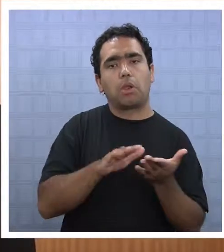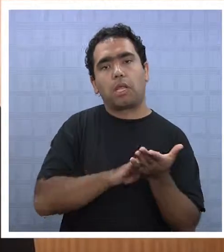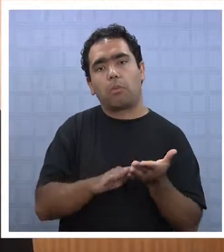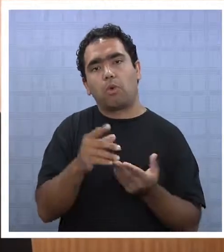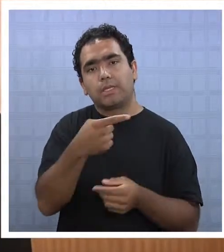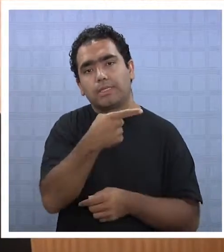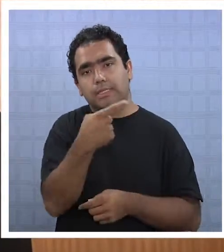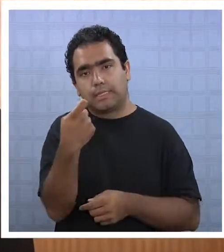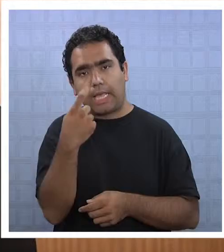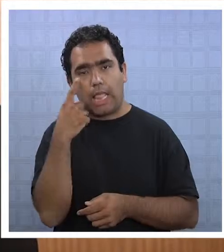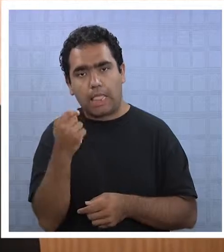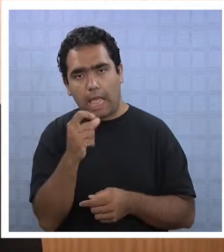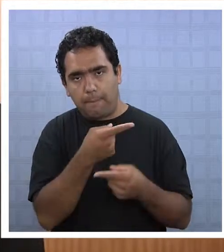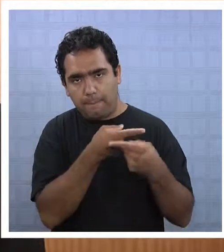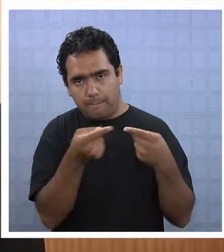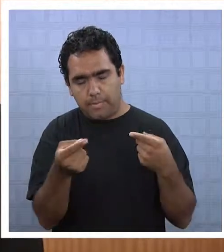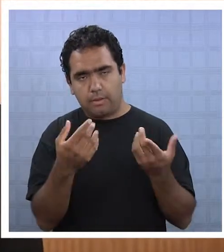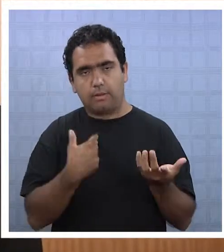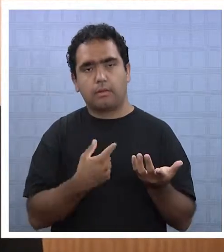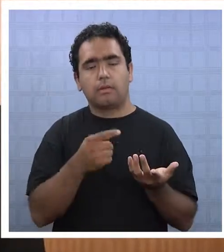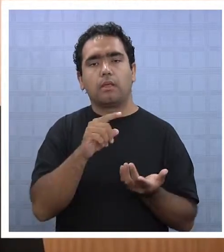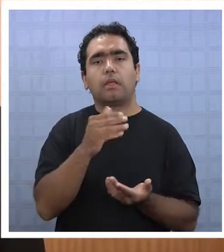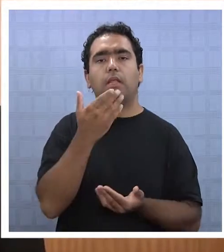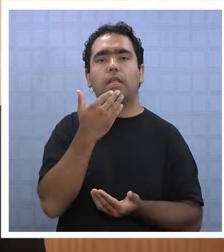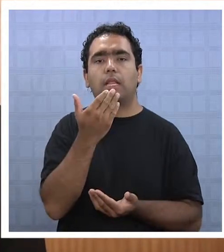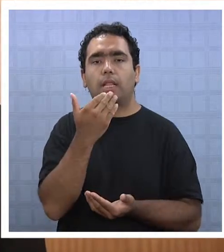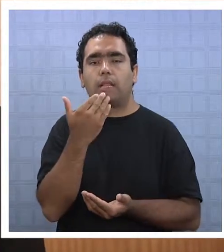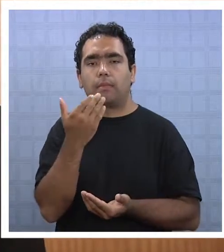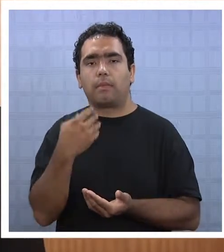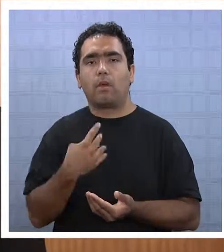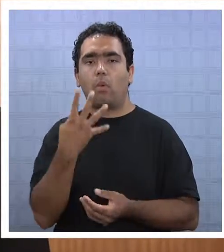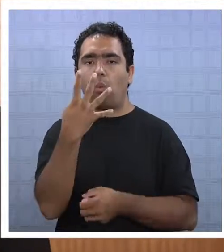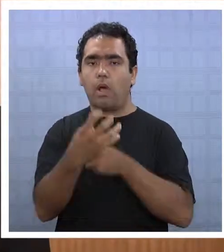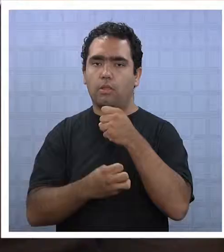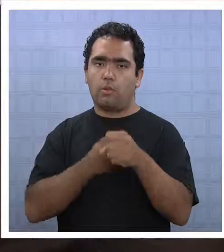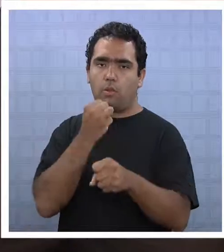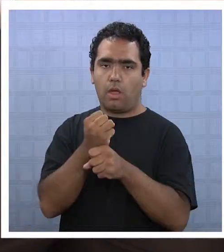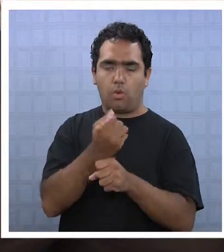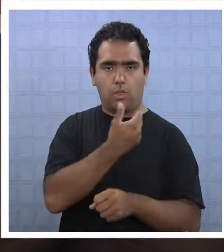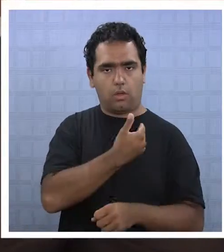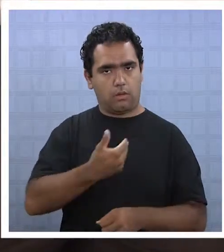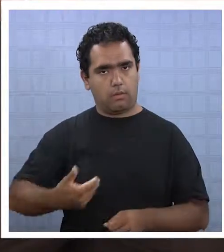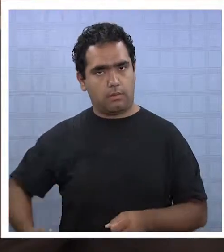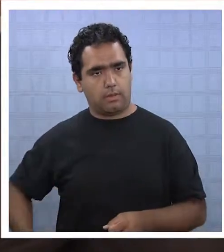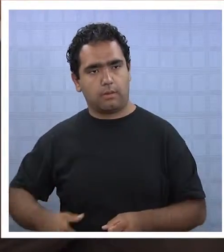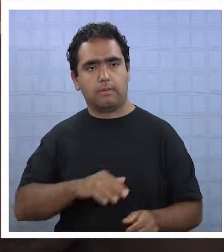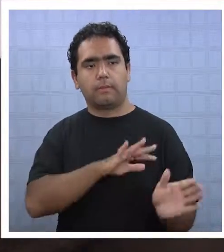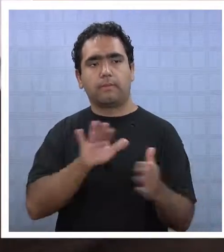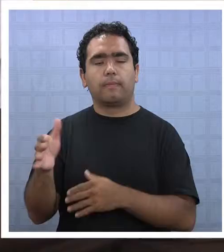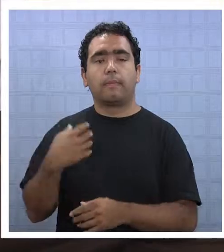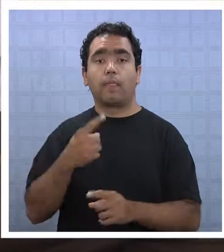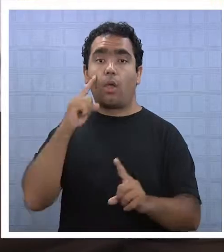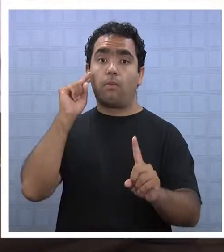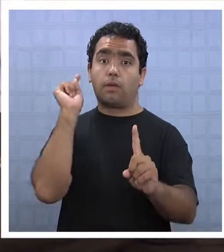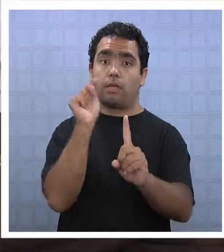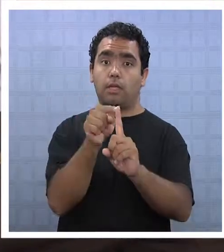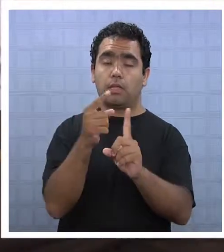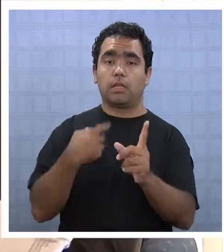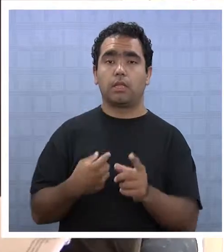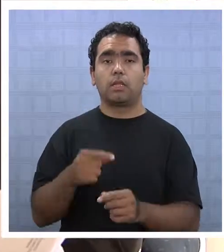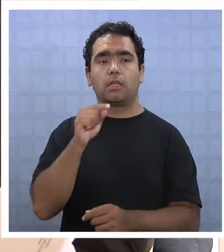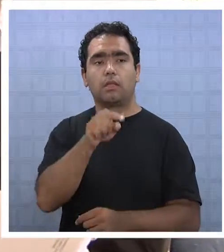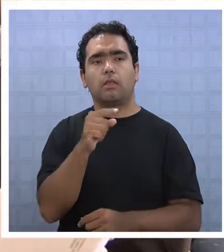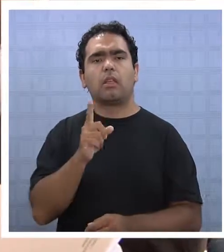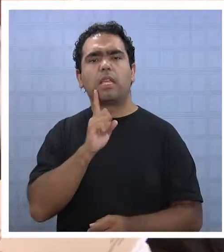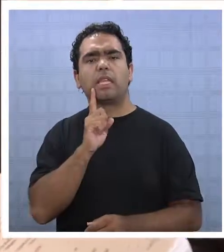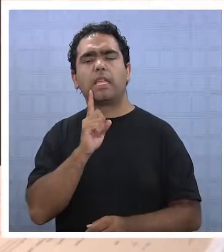días, que ya estamos trabajando en aquello, y medidas que para los 4 años de gobierno. Uno de los objetivos de su visita fue la designación del